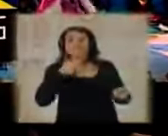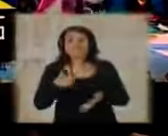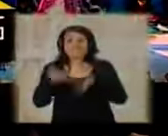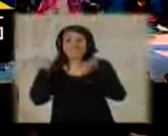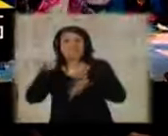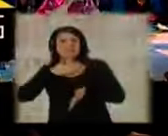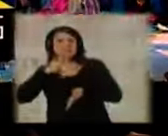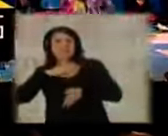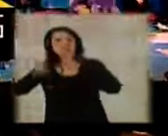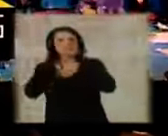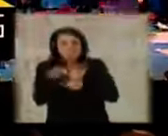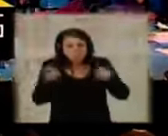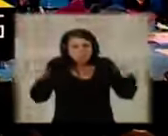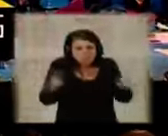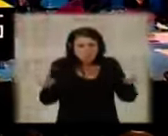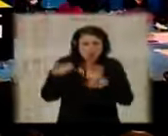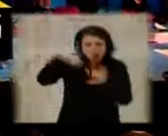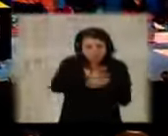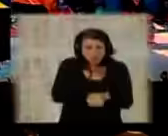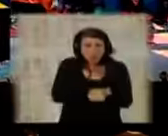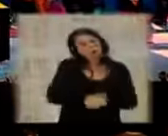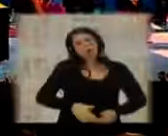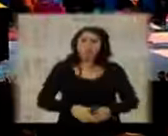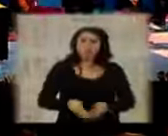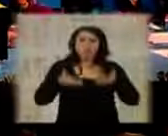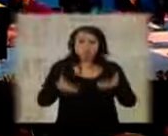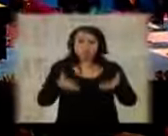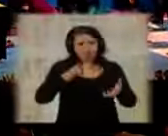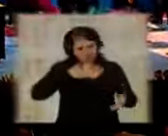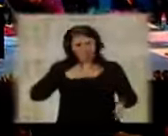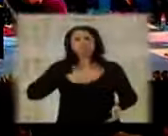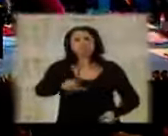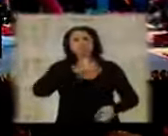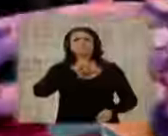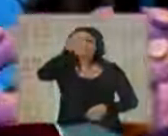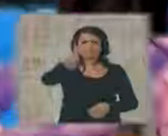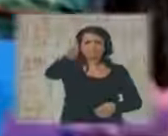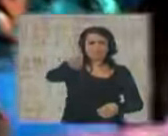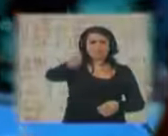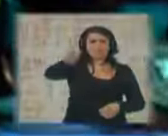coño, va y se nos murió. Por los cojones el primero gano yo.